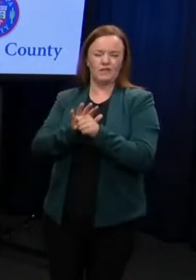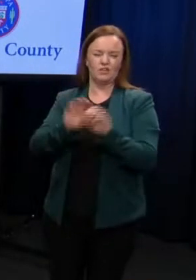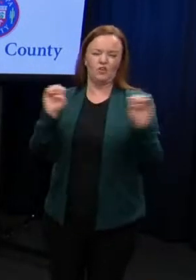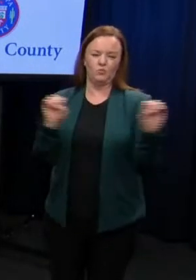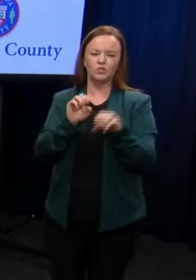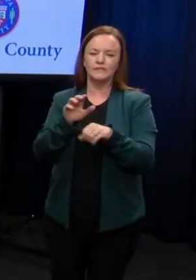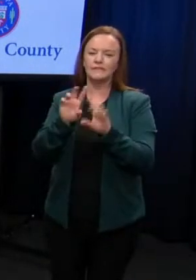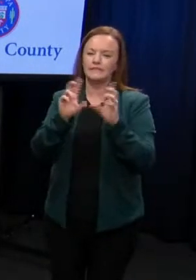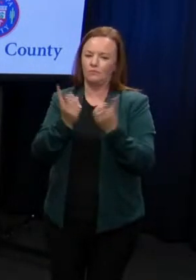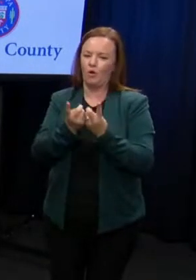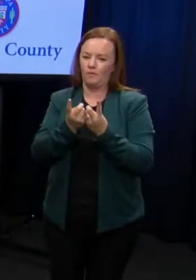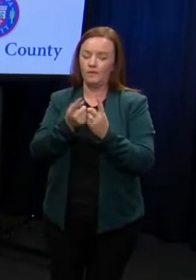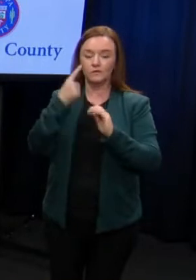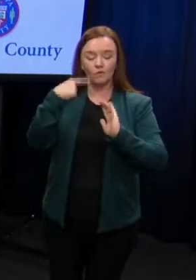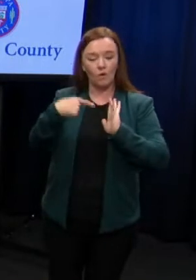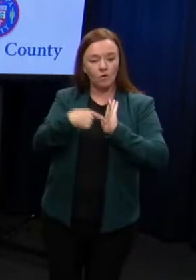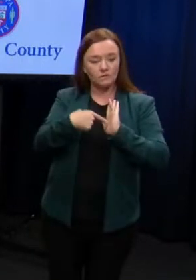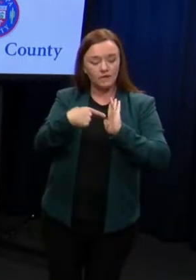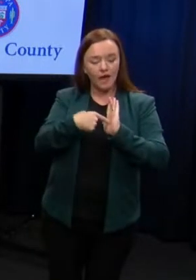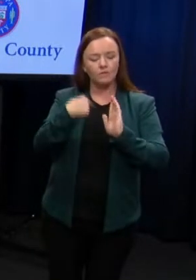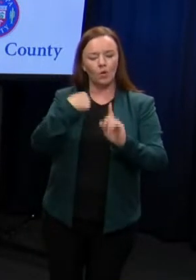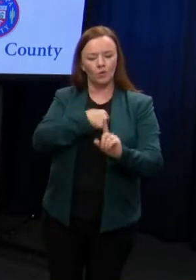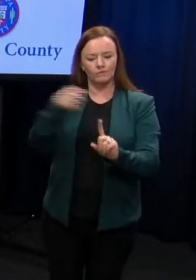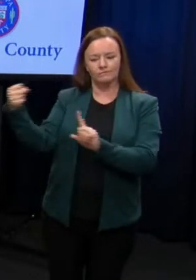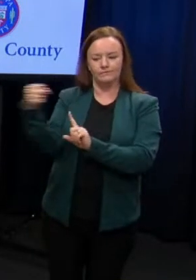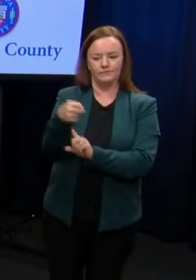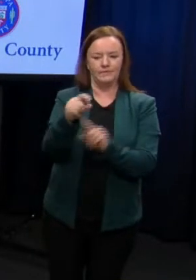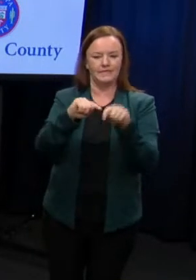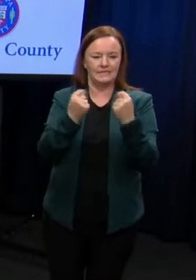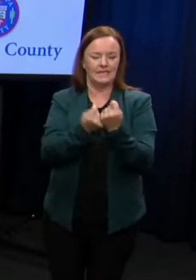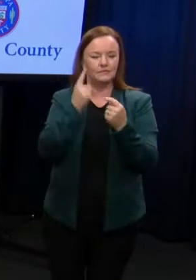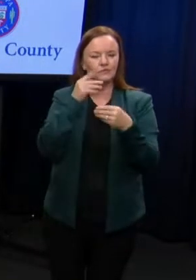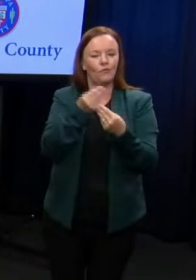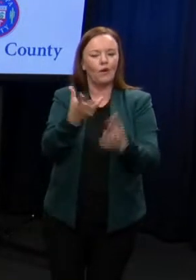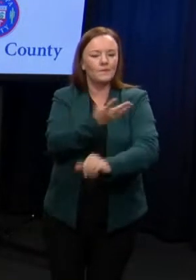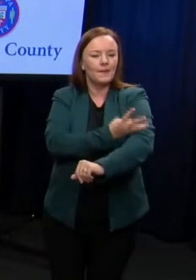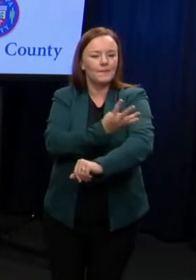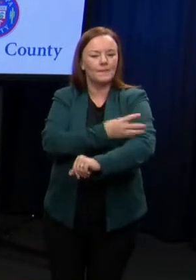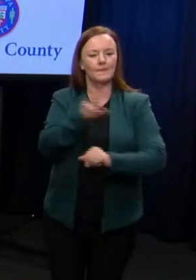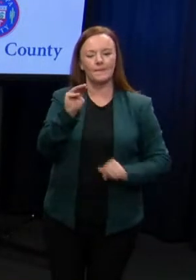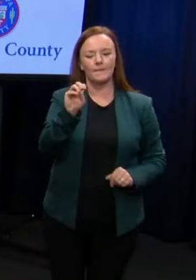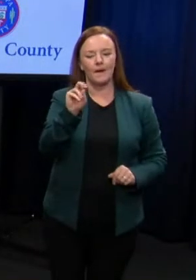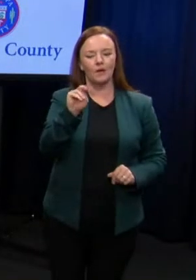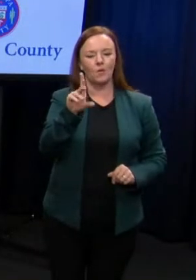including things like bringing in teams to give monoclonal antibody. Thank you.